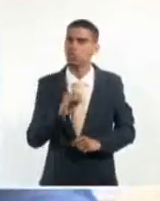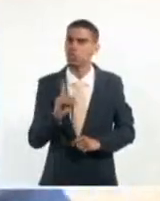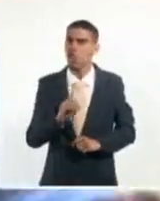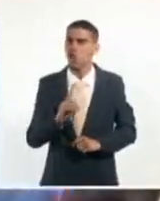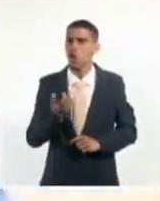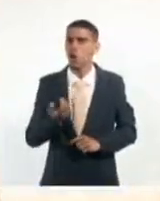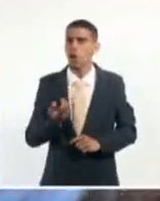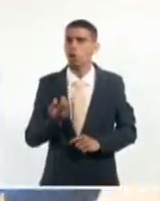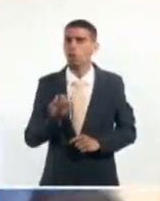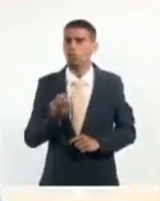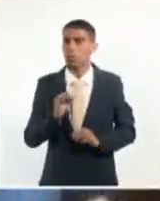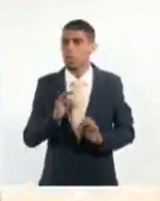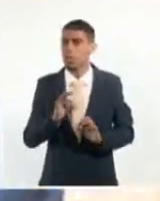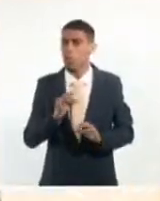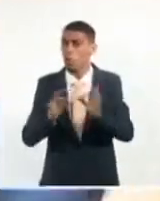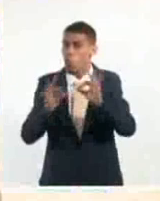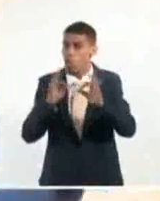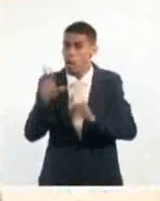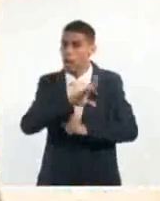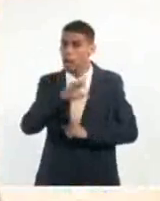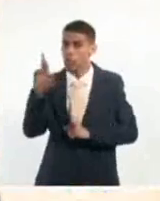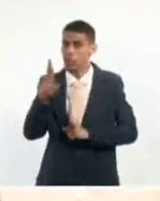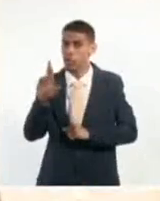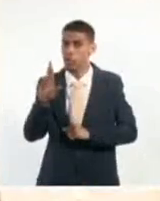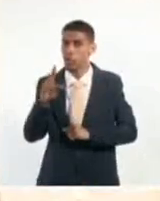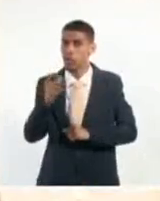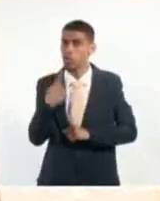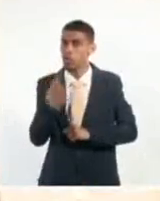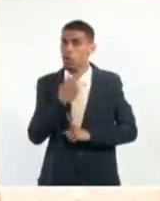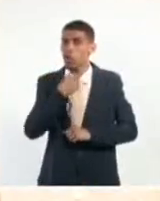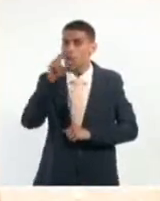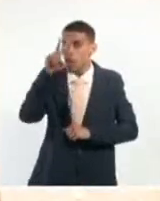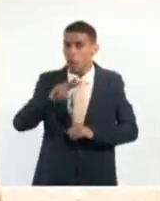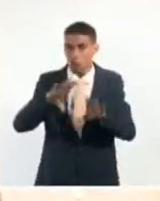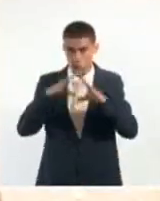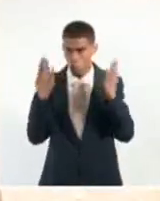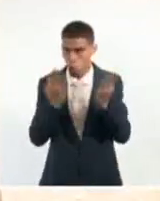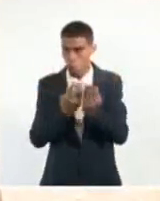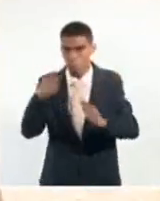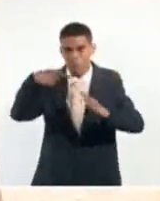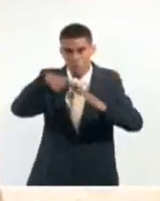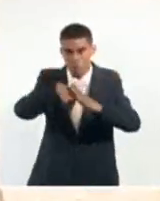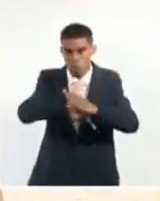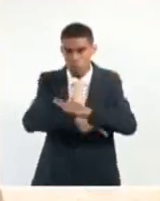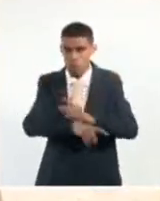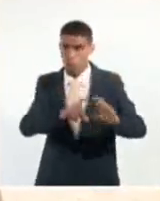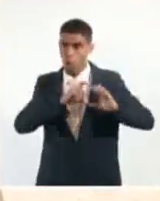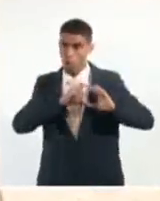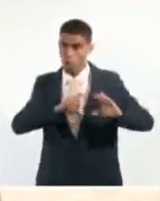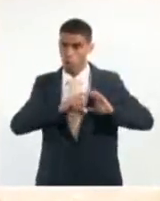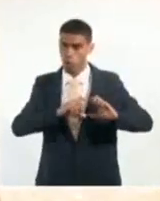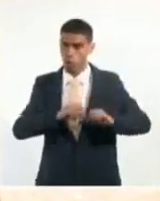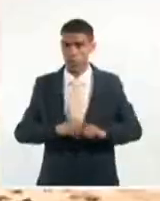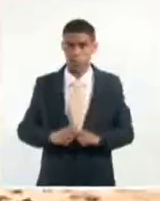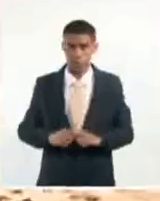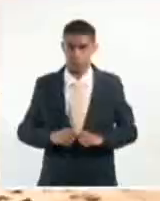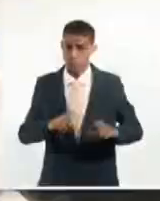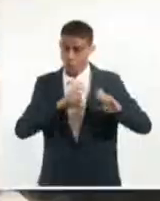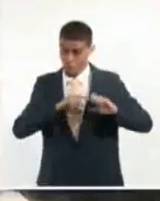Para salvar la revolución hay que revisarlo todo con profundidad, con el corazón, como dice, con el corazón hay que